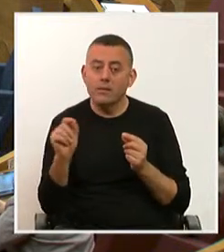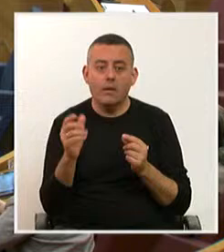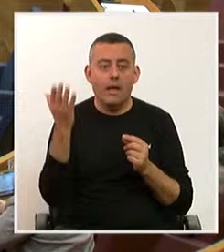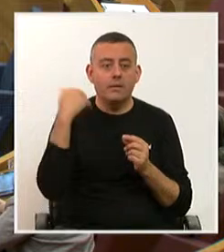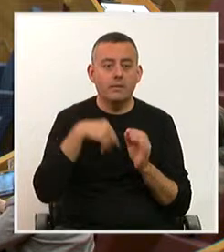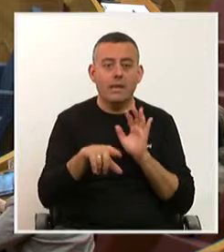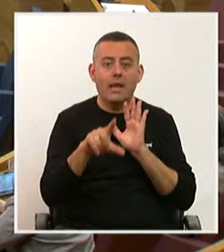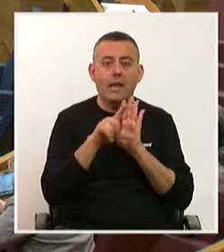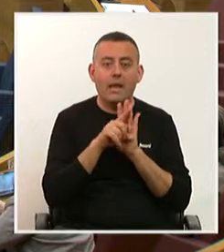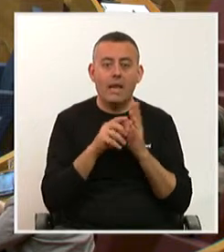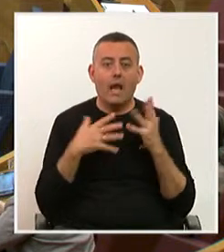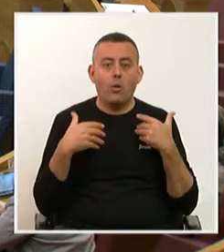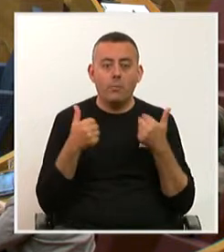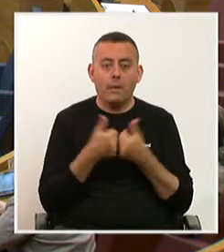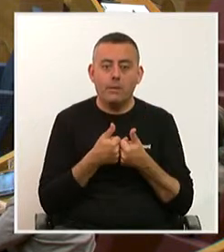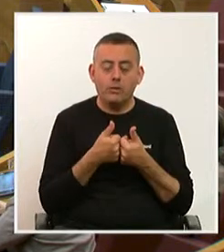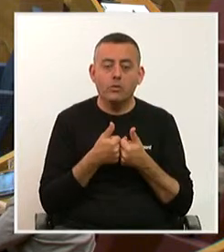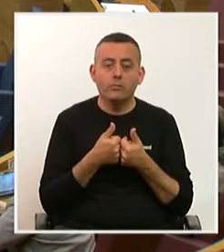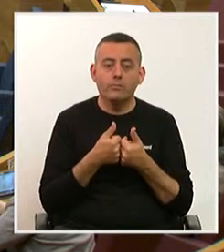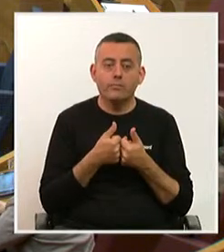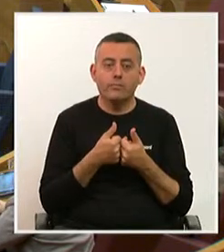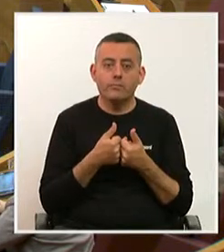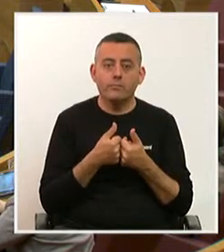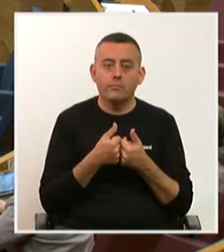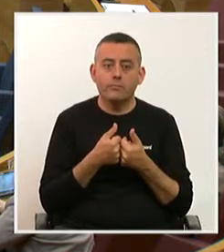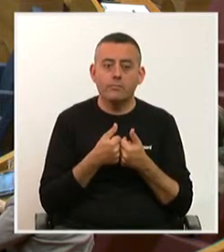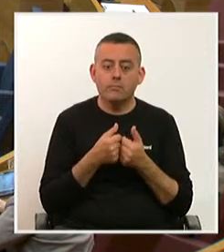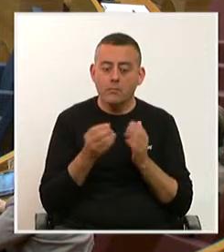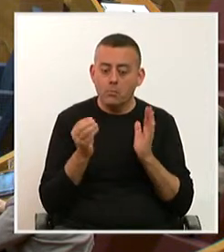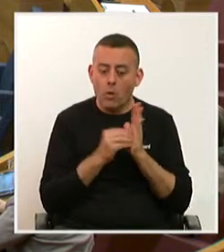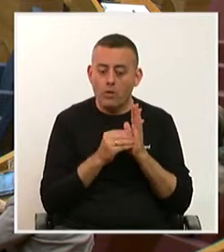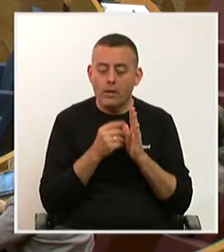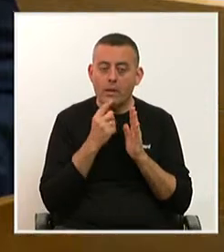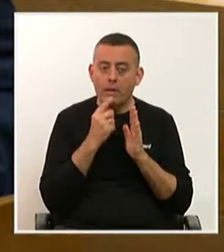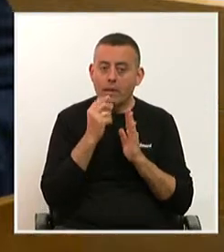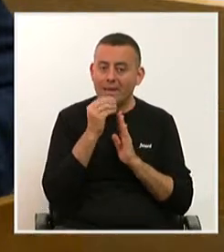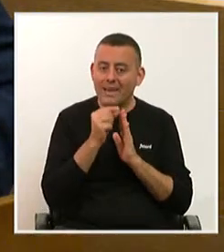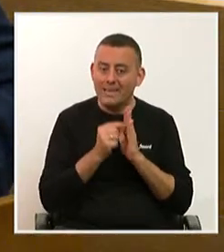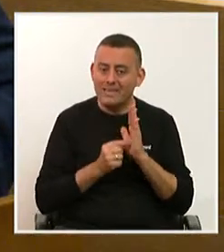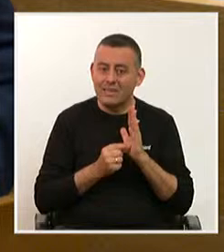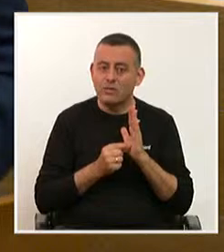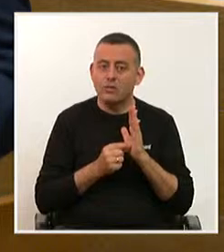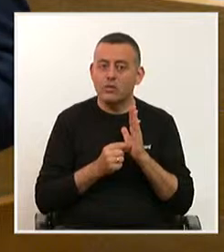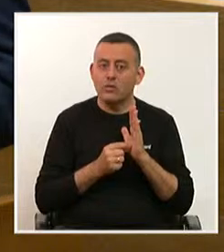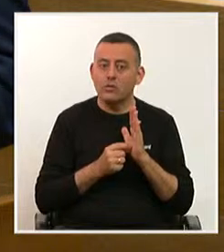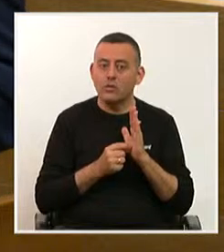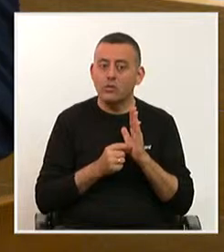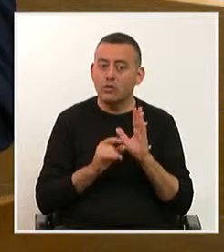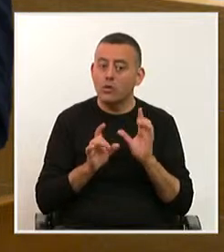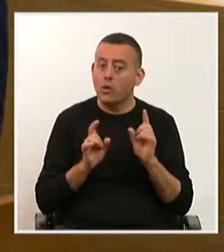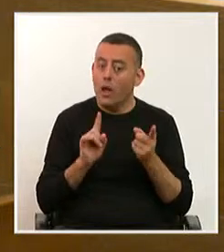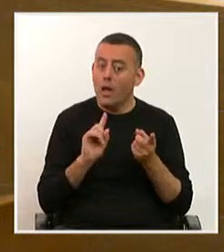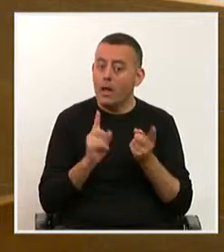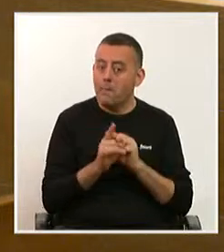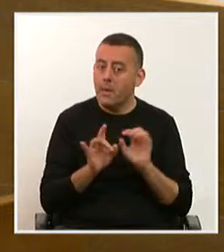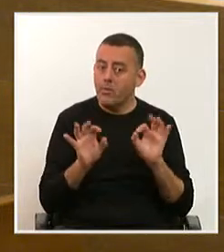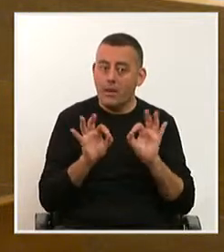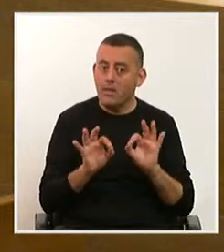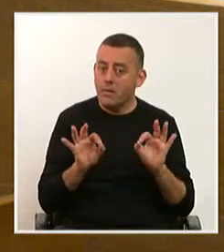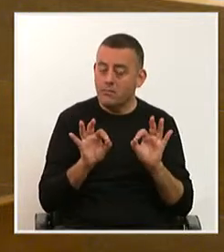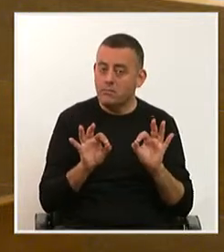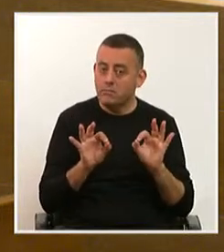fue estrictamente que ese requisito que no se ha tocado no pueda ser